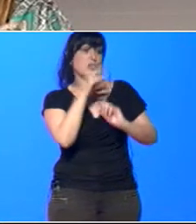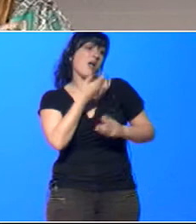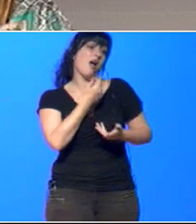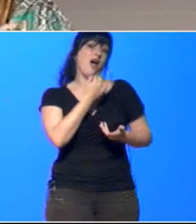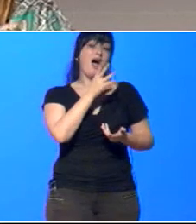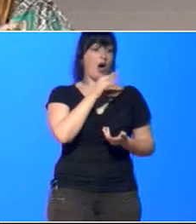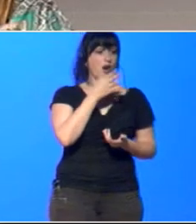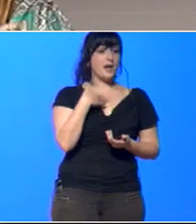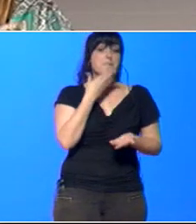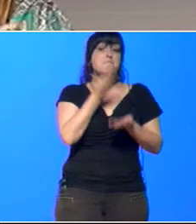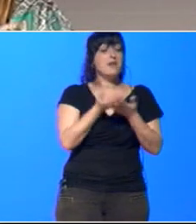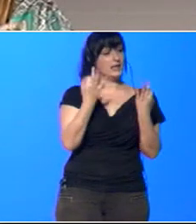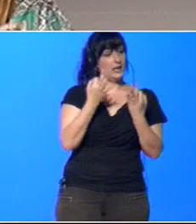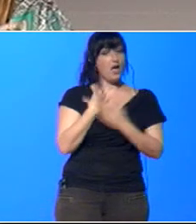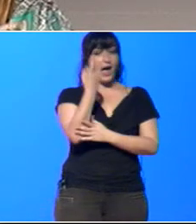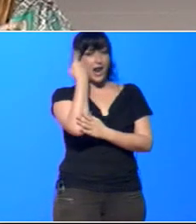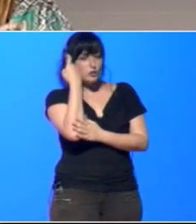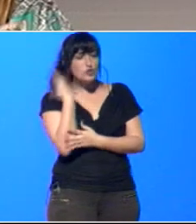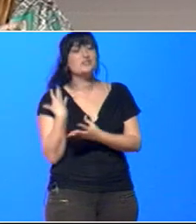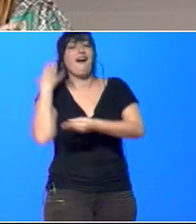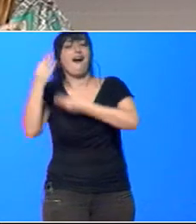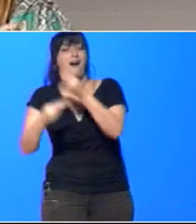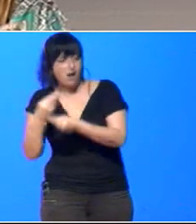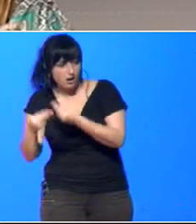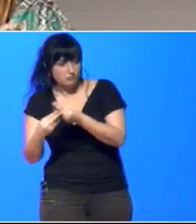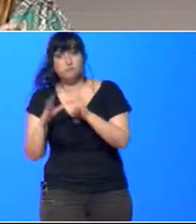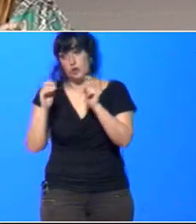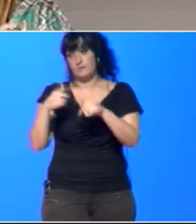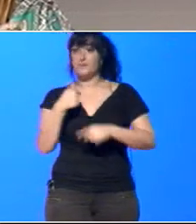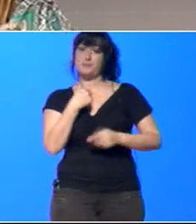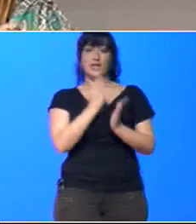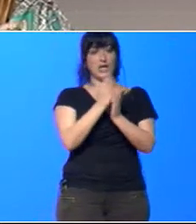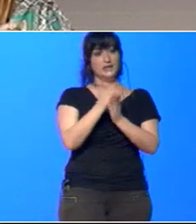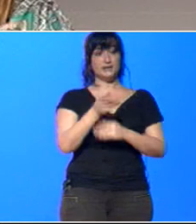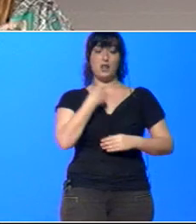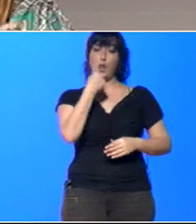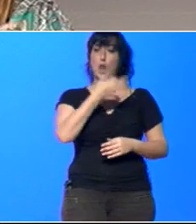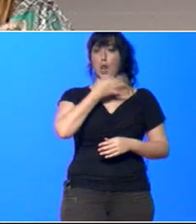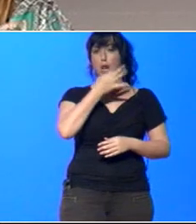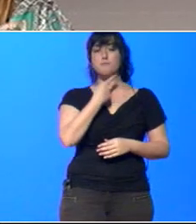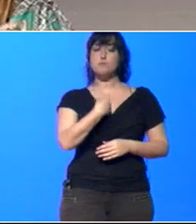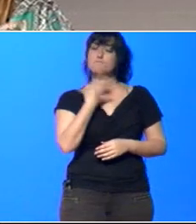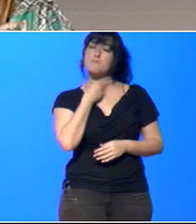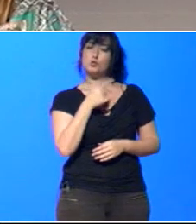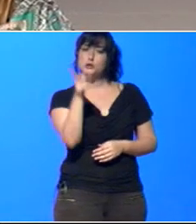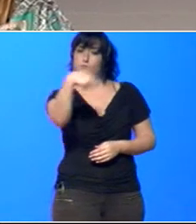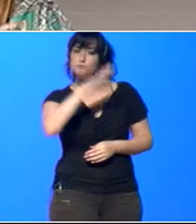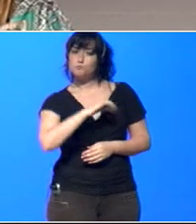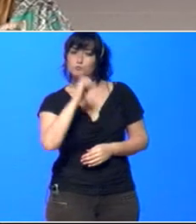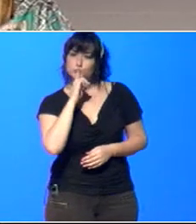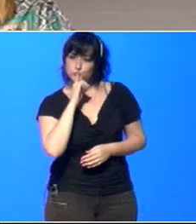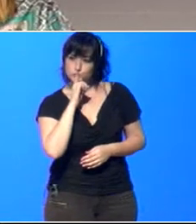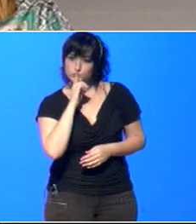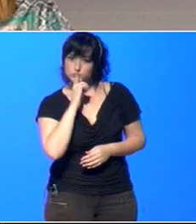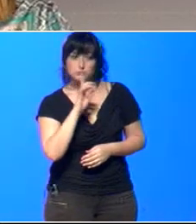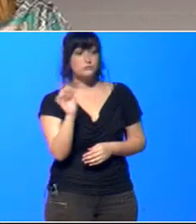alumnos actúen. Claro, si a mí me gusta dar las clases para que estéis todos callados, pues fíjate. No, se pide